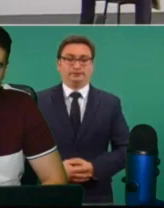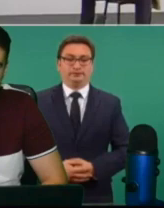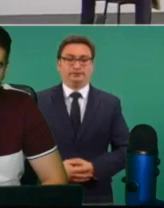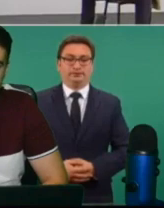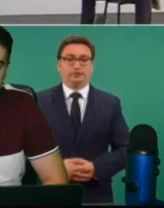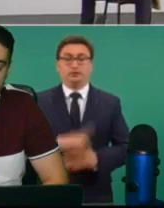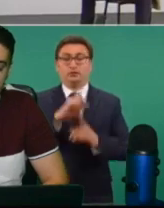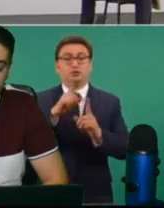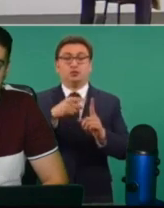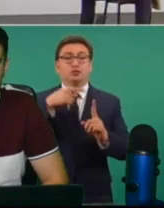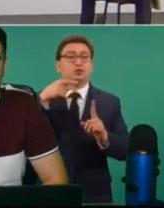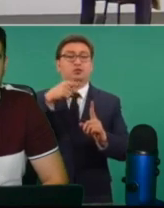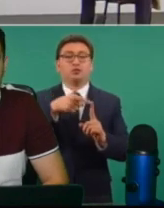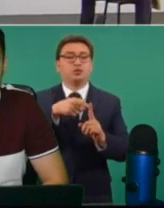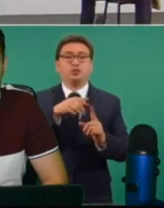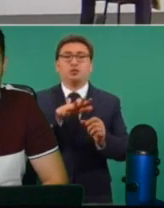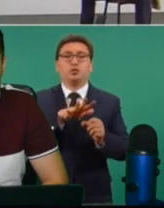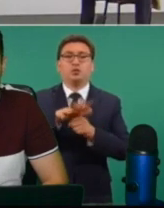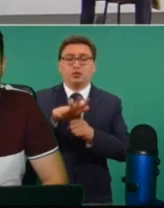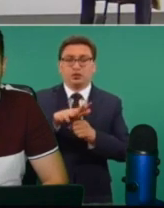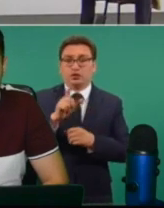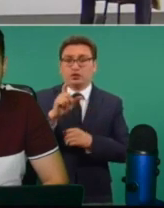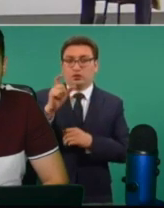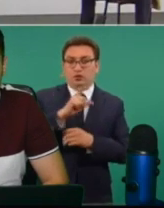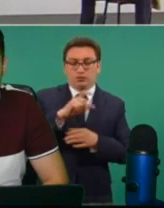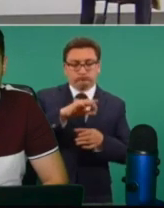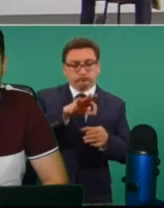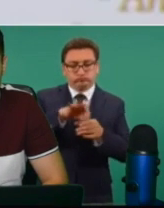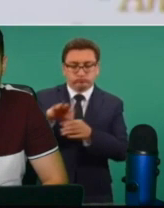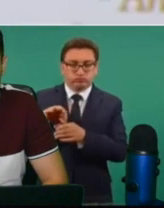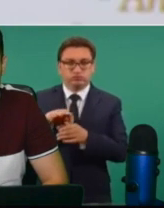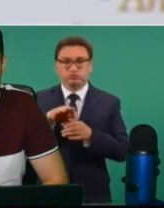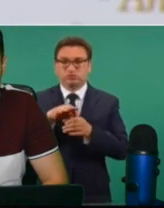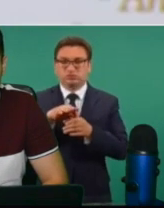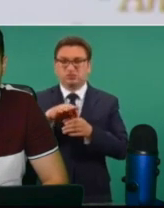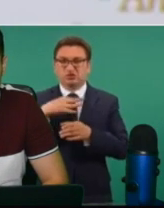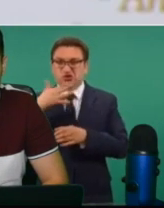Con el propósito de que el fraude electoral sea